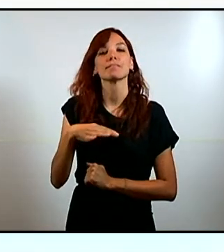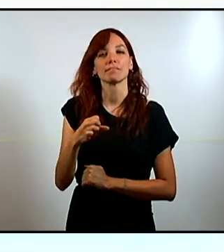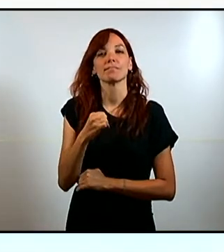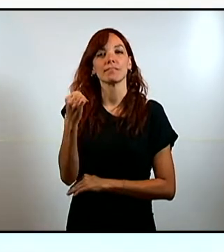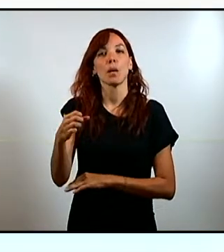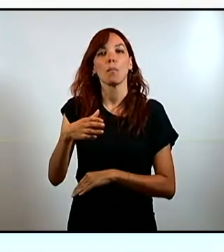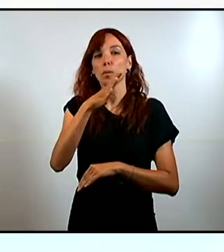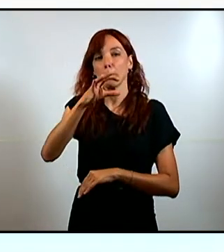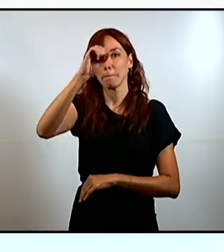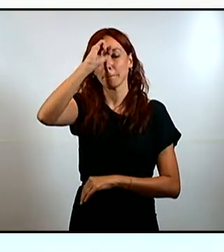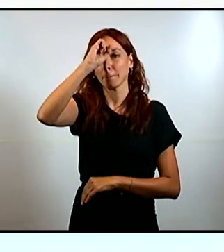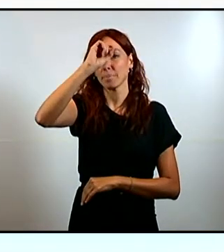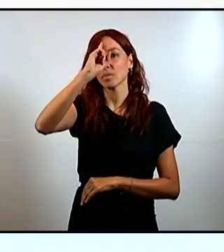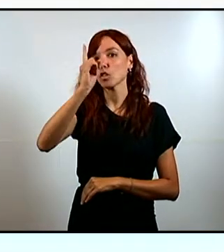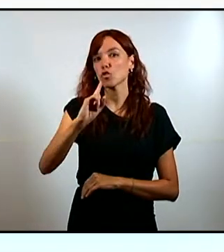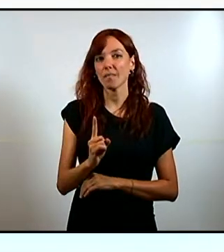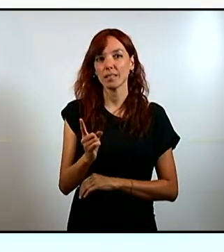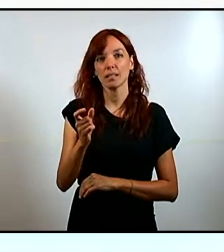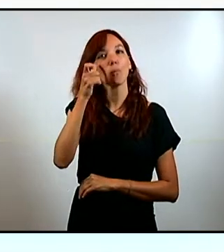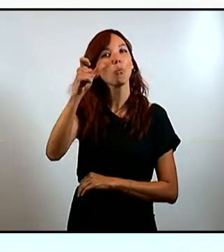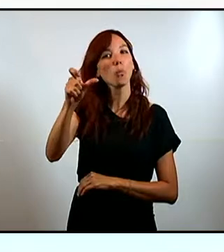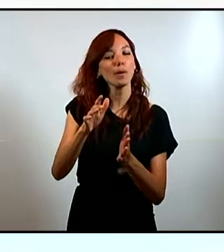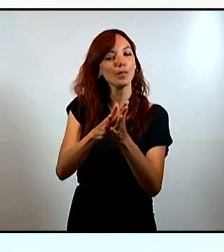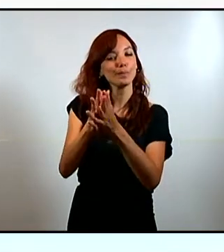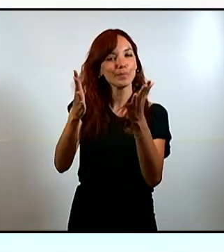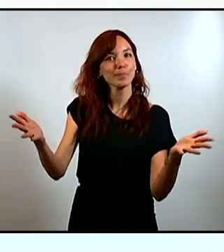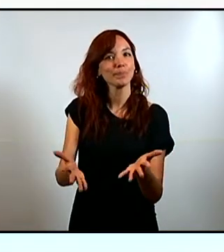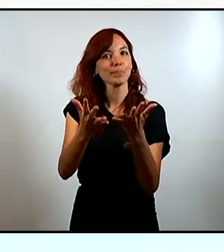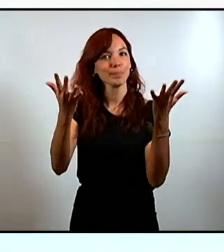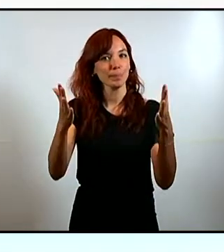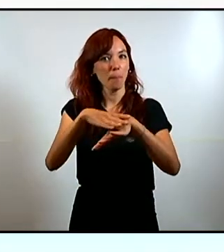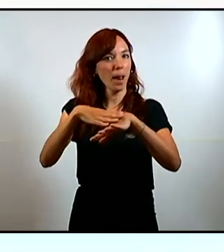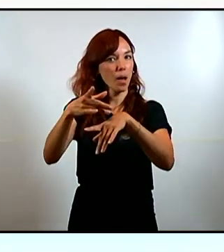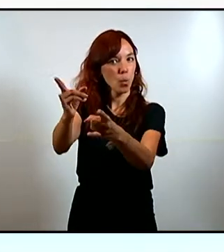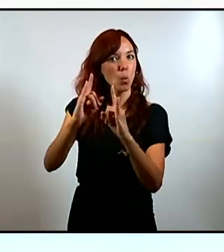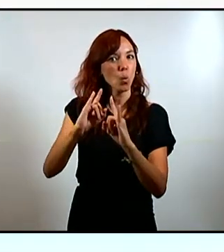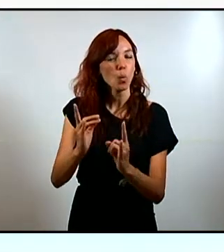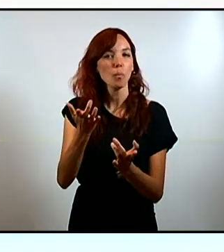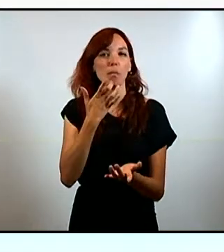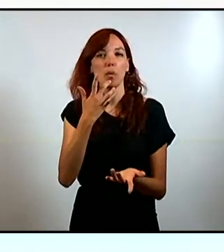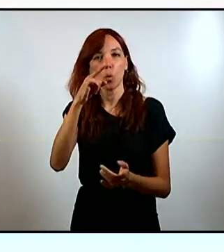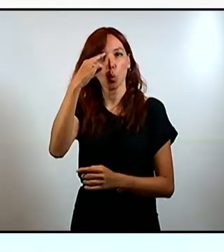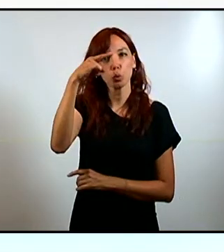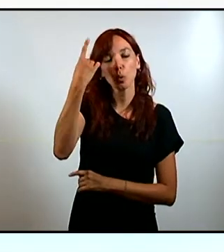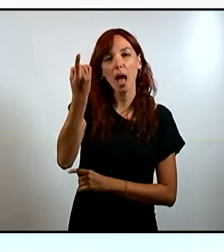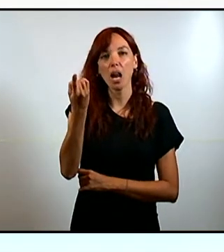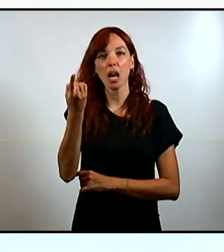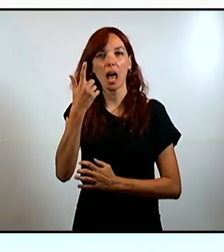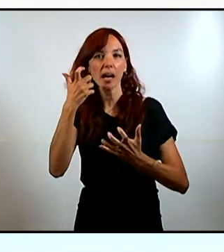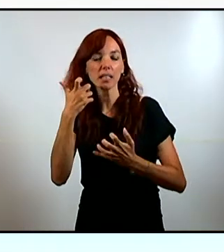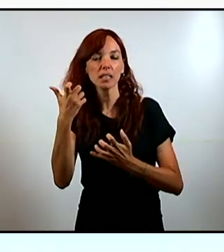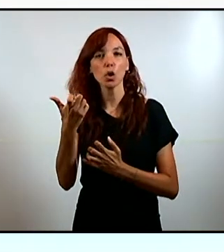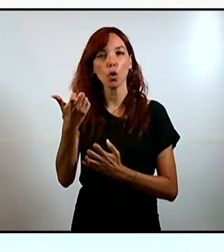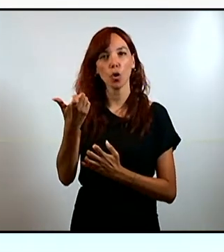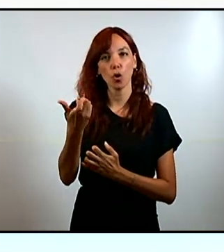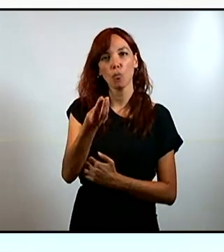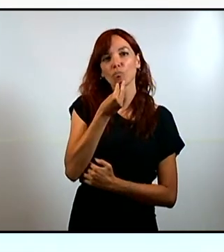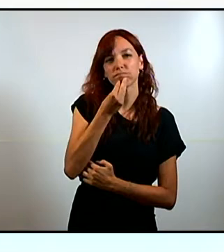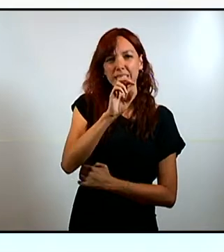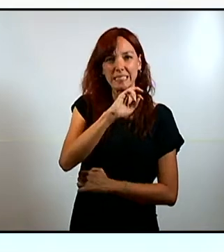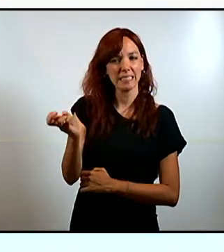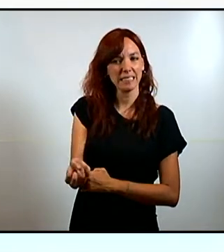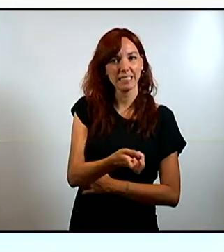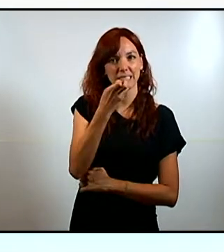en valor tanto su patrimonio cultural, artístico, medioambiental, gastronómico, etcétera, como la